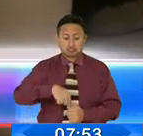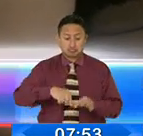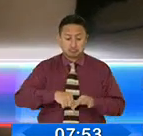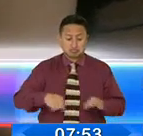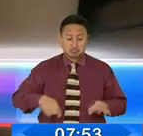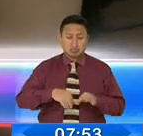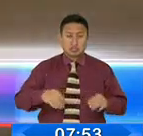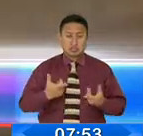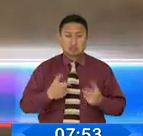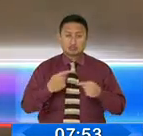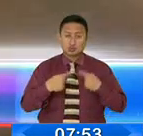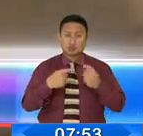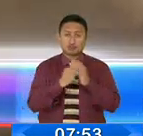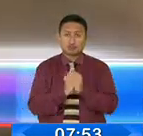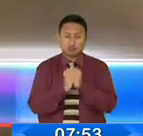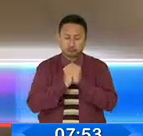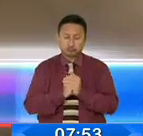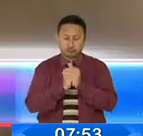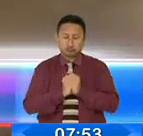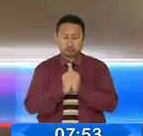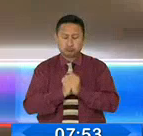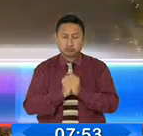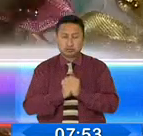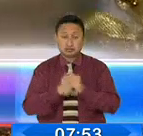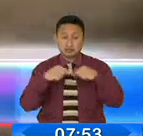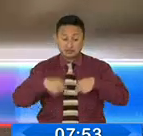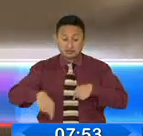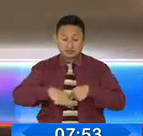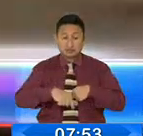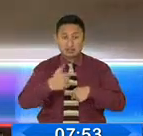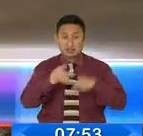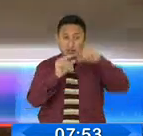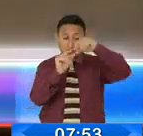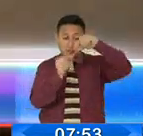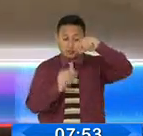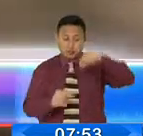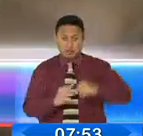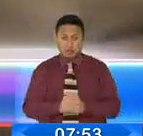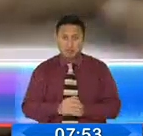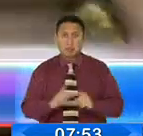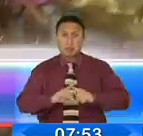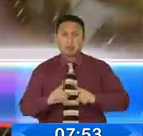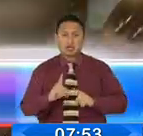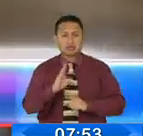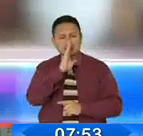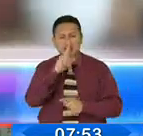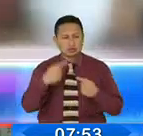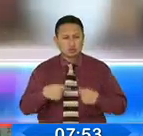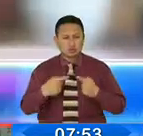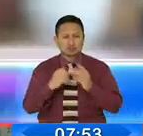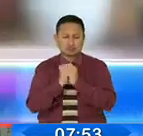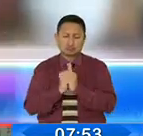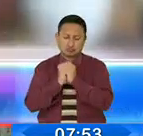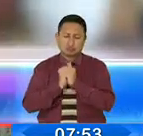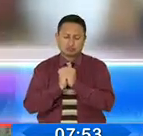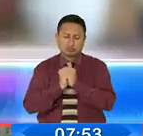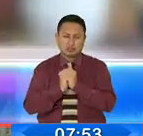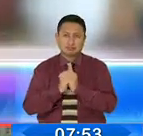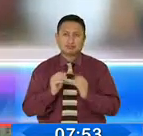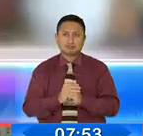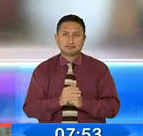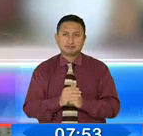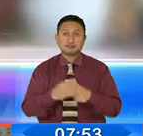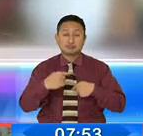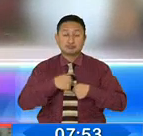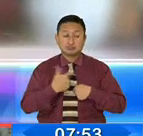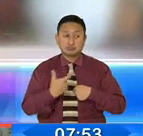rezaba constantemente desde que recibió la noticia de la malformación. Sin embargo, no dejó de orar por él. Pero yo ya estaba casi en el